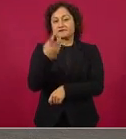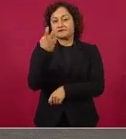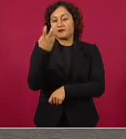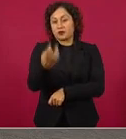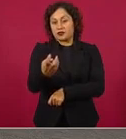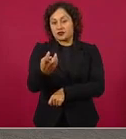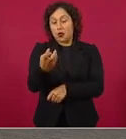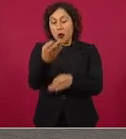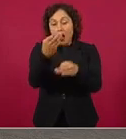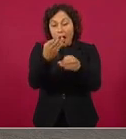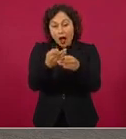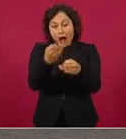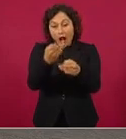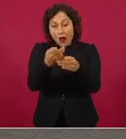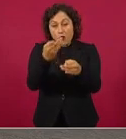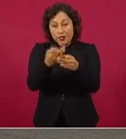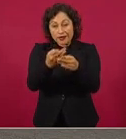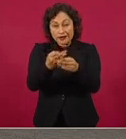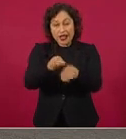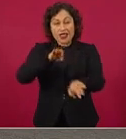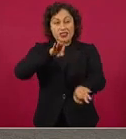frente a todo este golpeteo